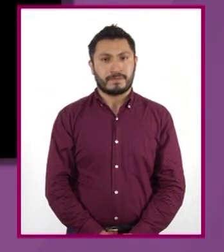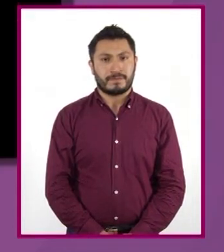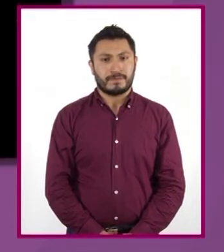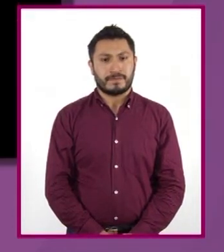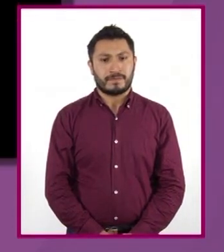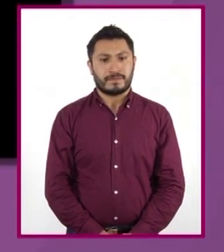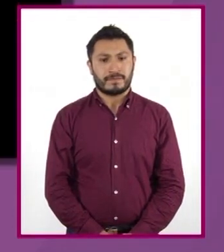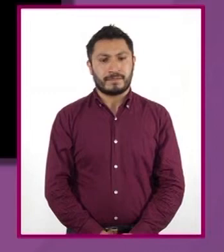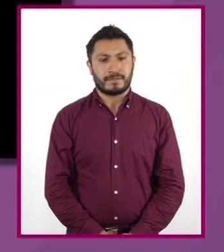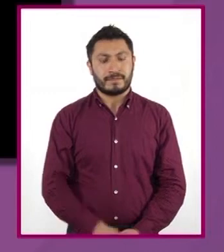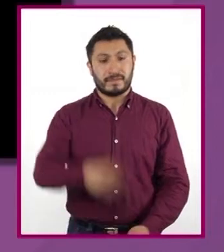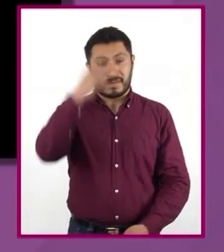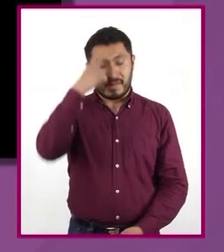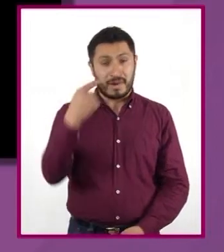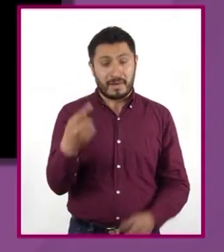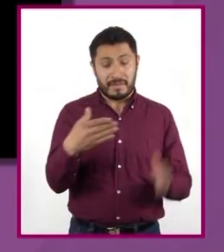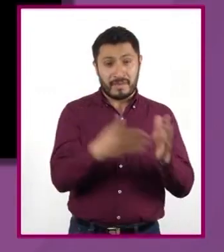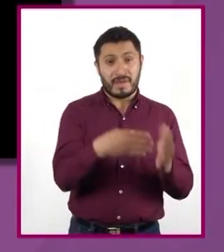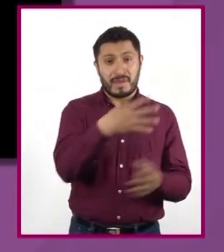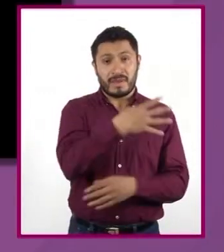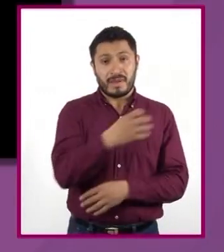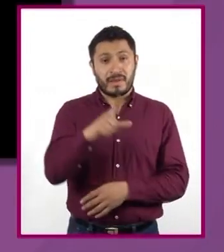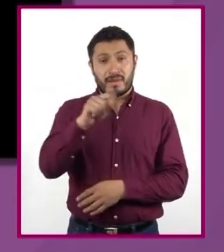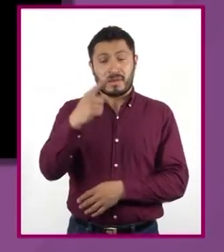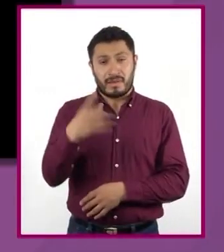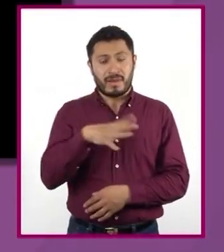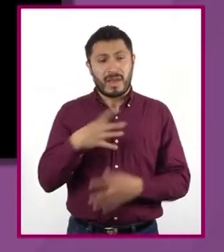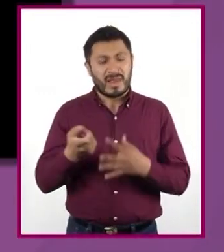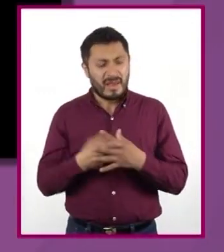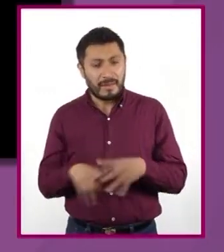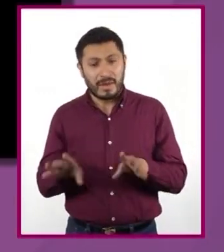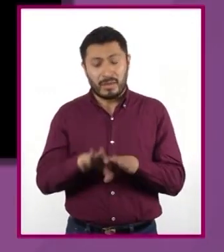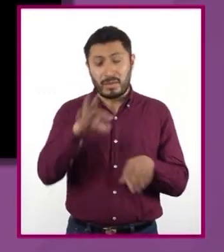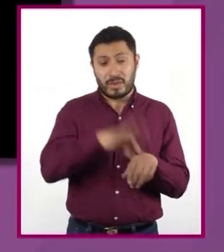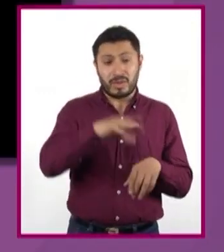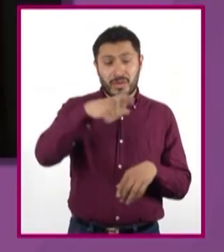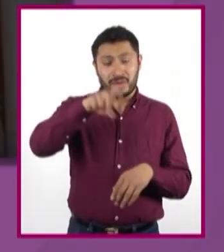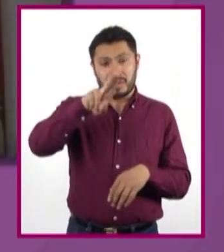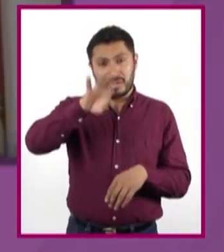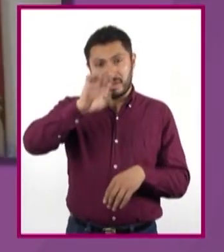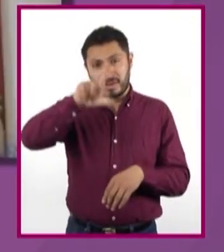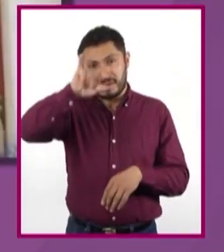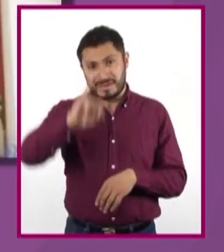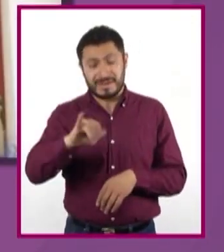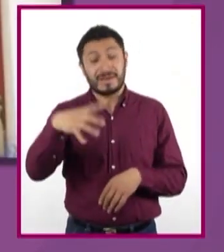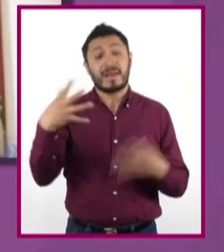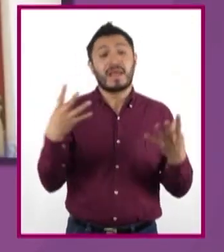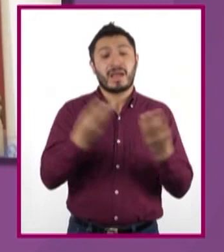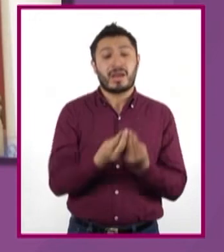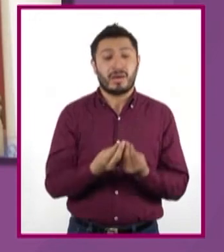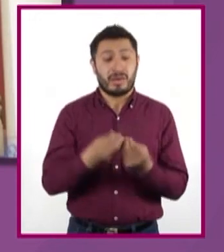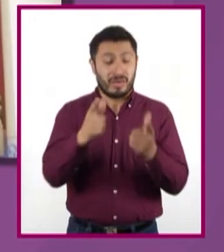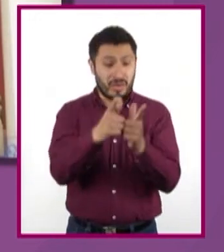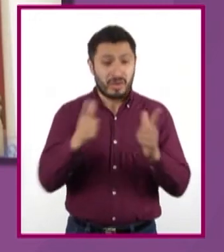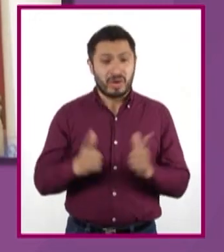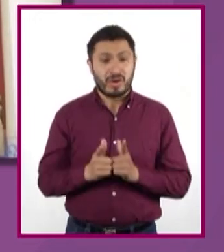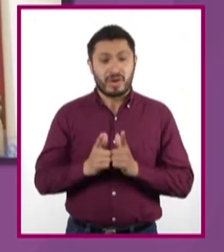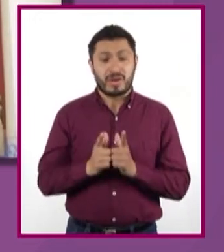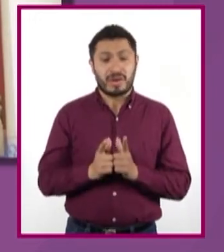Para 1971 empieza el doctor Kelly, junto con un grupo